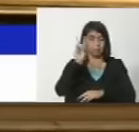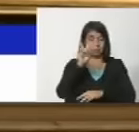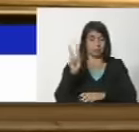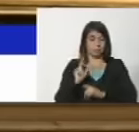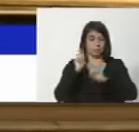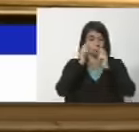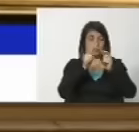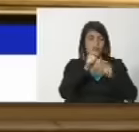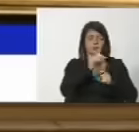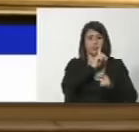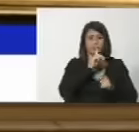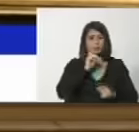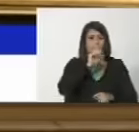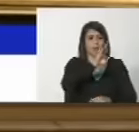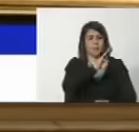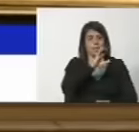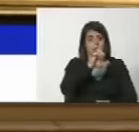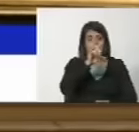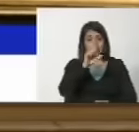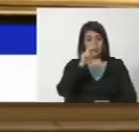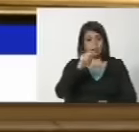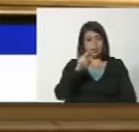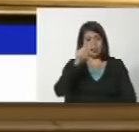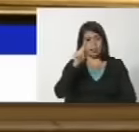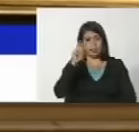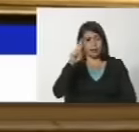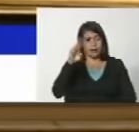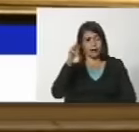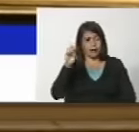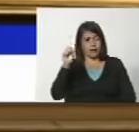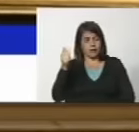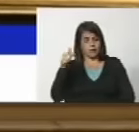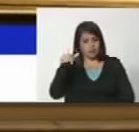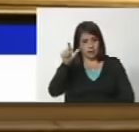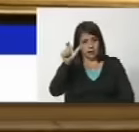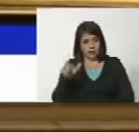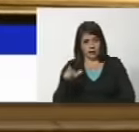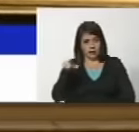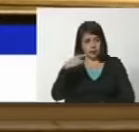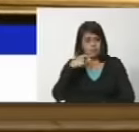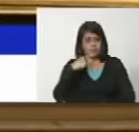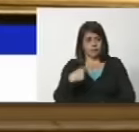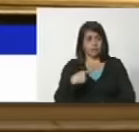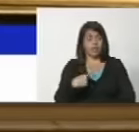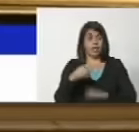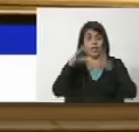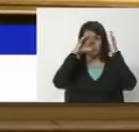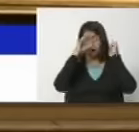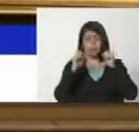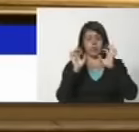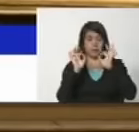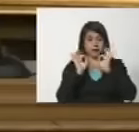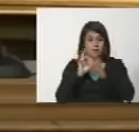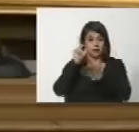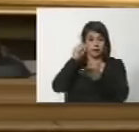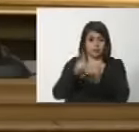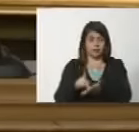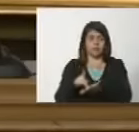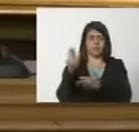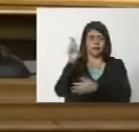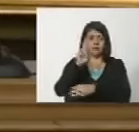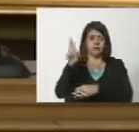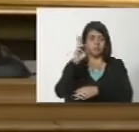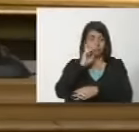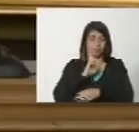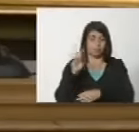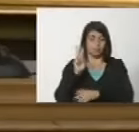Venezuela, para el nombramiento de la ciudadana Belén Teresa Orsini Pic como embajadora extraordinaria y plenipotenciaria de la